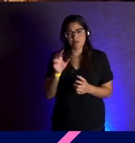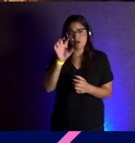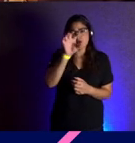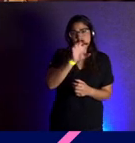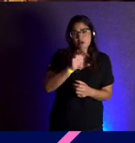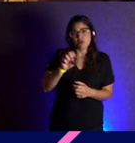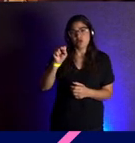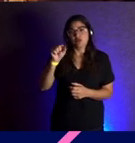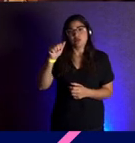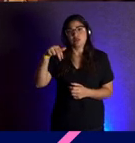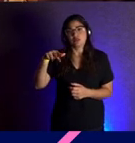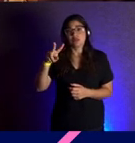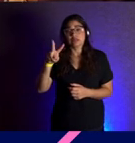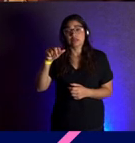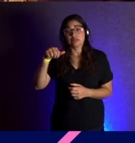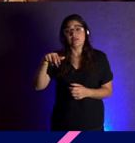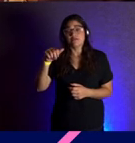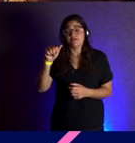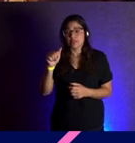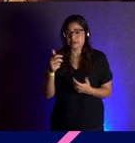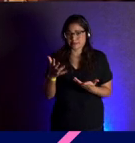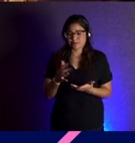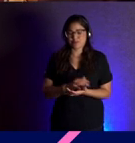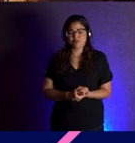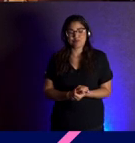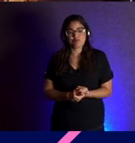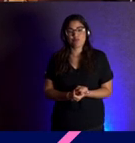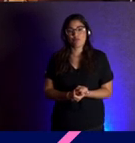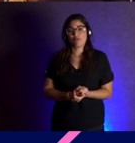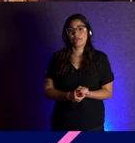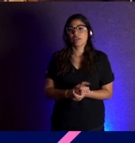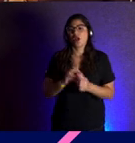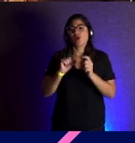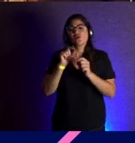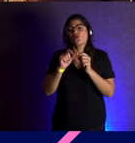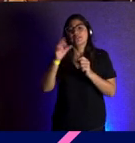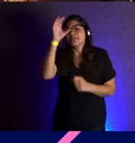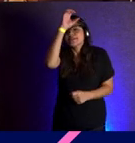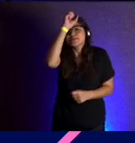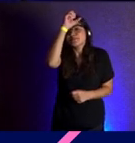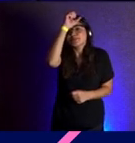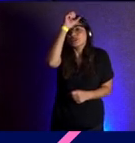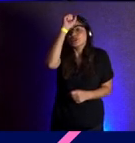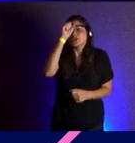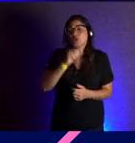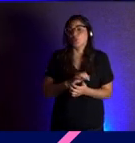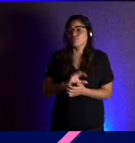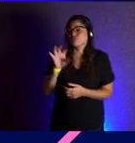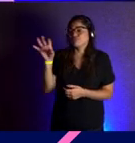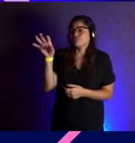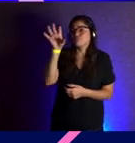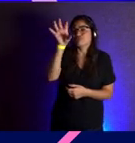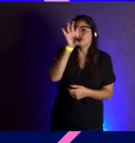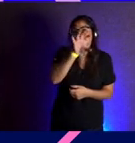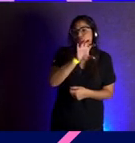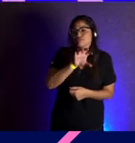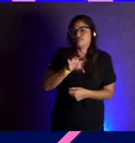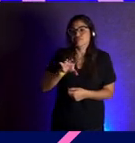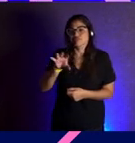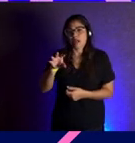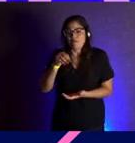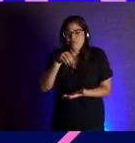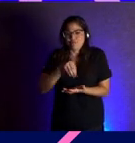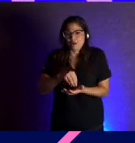me queda muy poco. ¿Qué aprendimos? Que los vacíos son oportunidades y que ahí está nuestro rol como